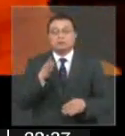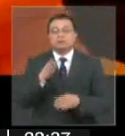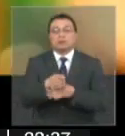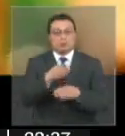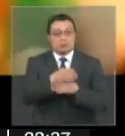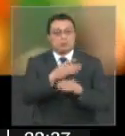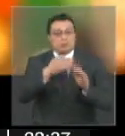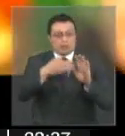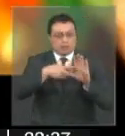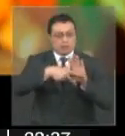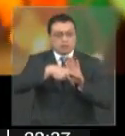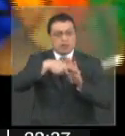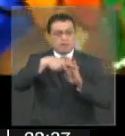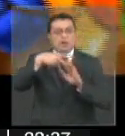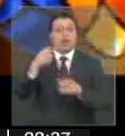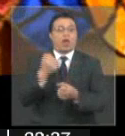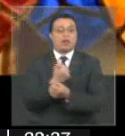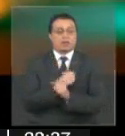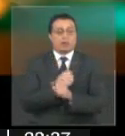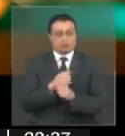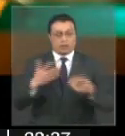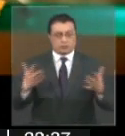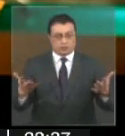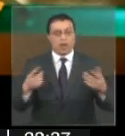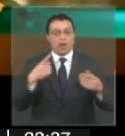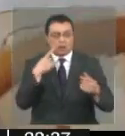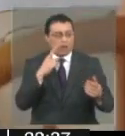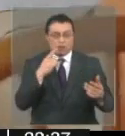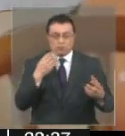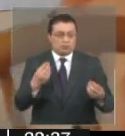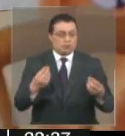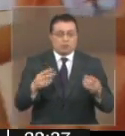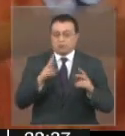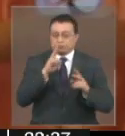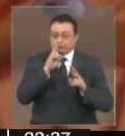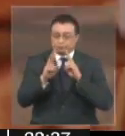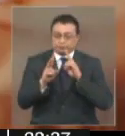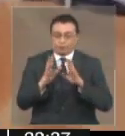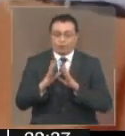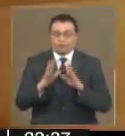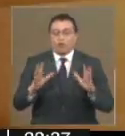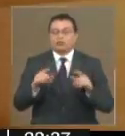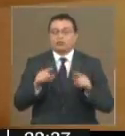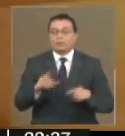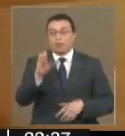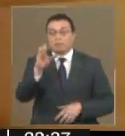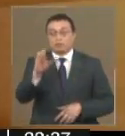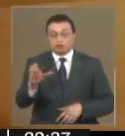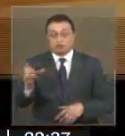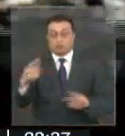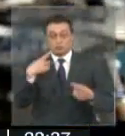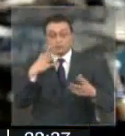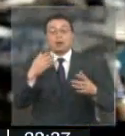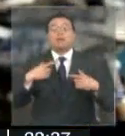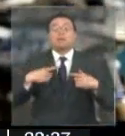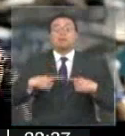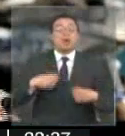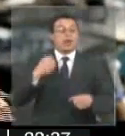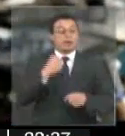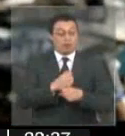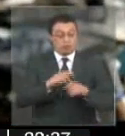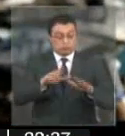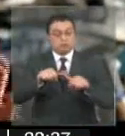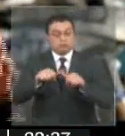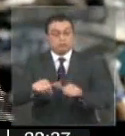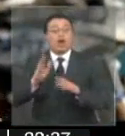un nivel de autonomía y de independencia increíble. La persona cuando hace la pasantía de trabajo se queda a